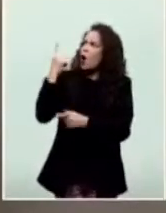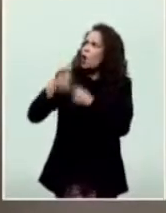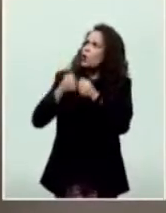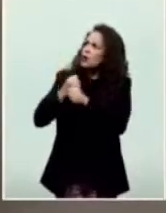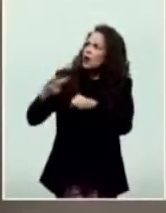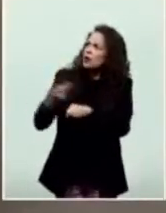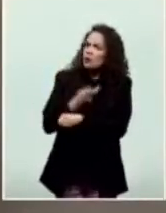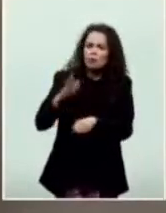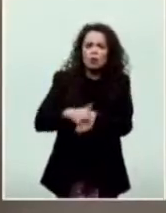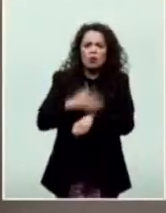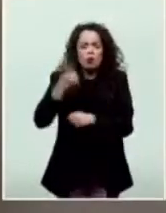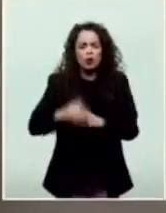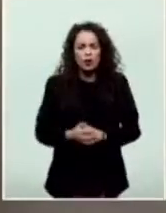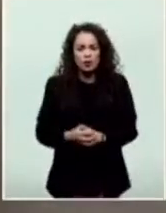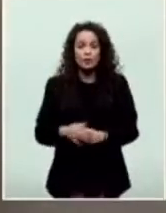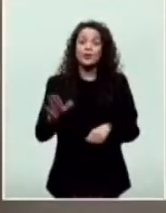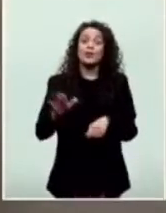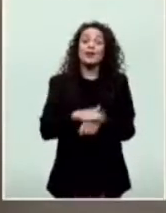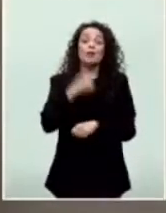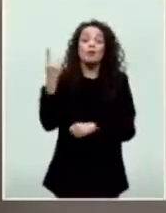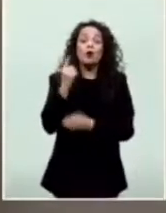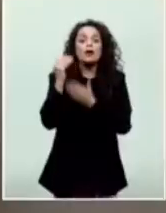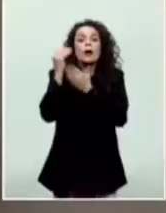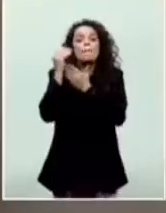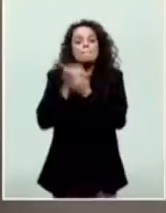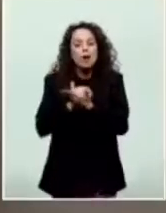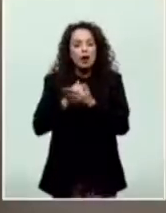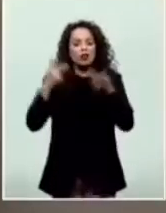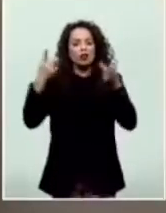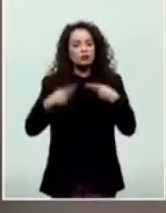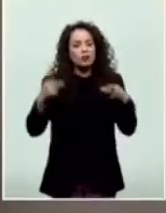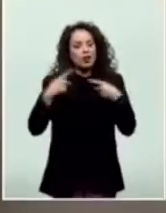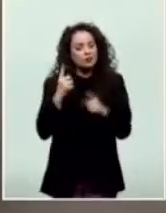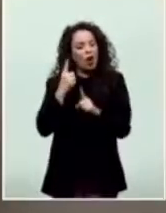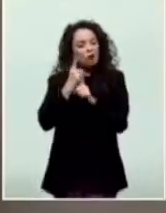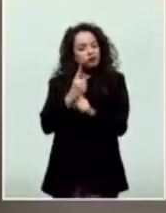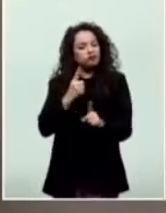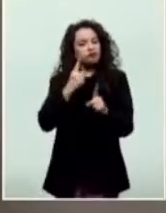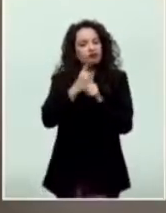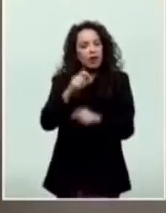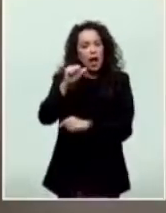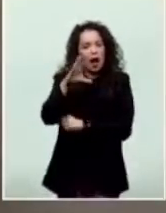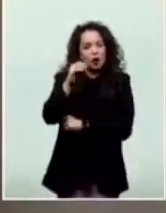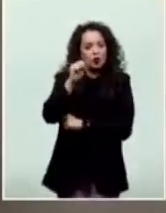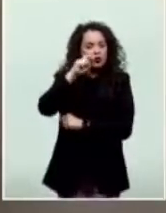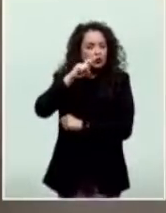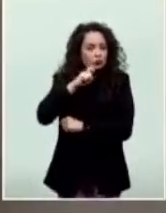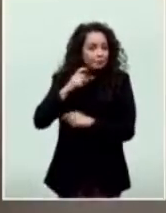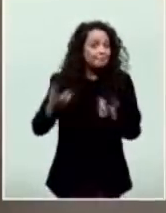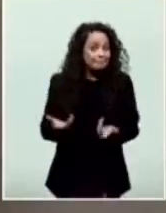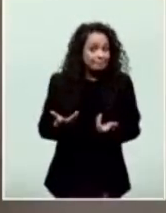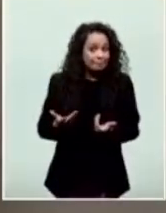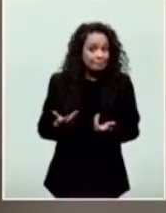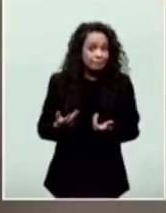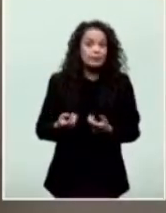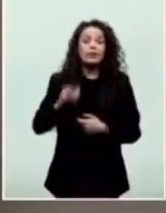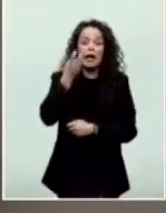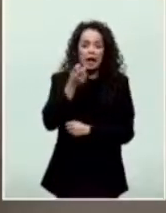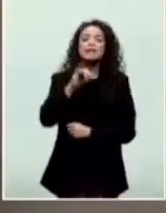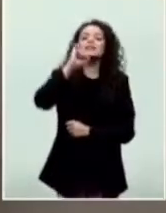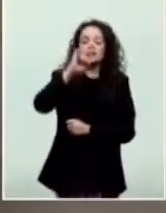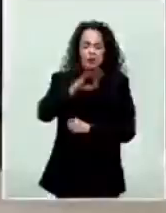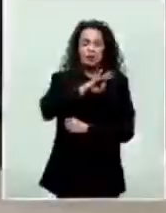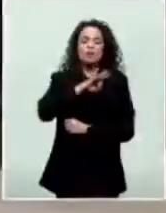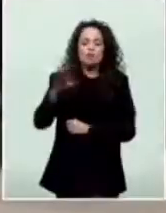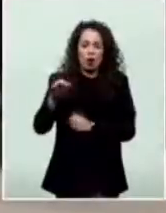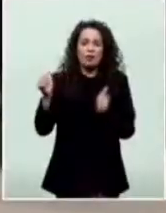número de acoso sexual es menor también. Esa es la razón y eso sí, estadísticamente se puede acreditar.